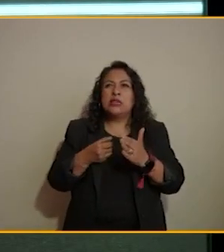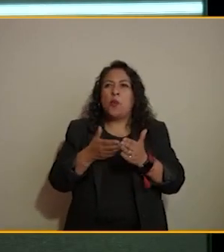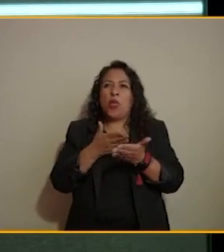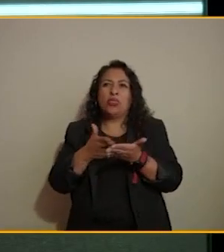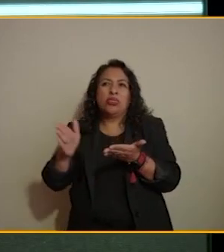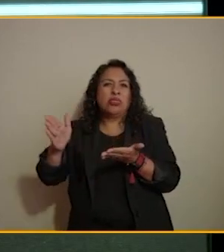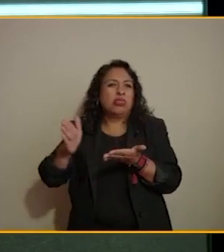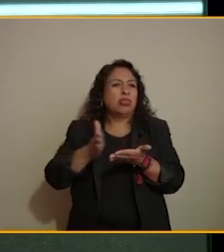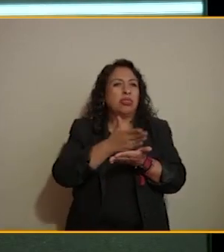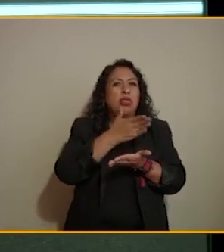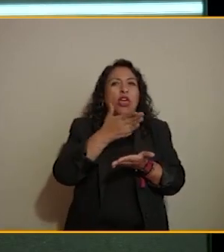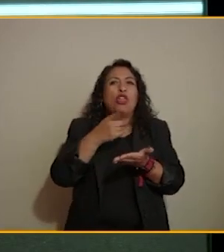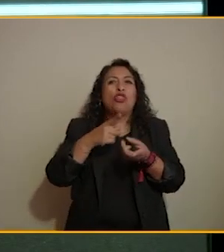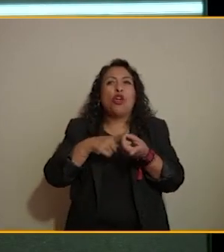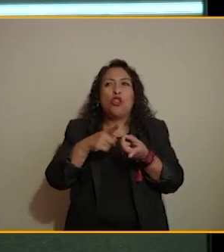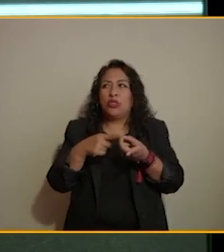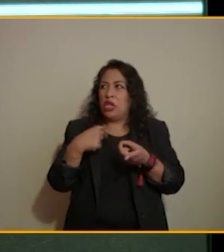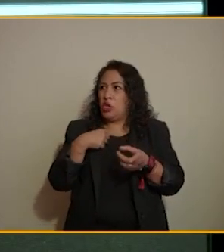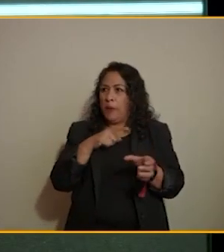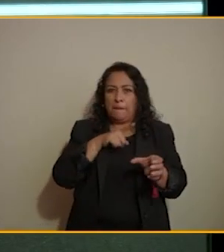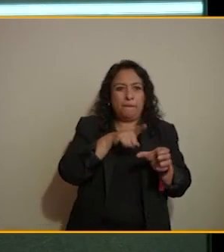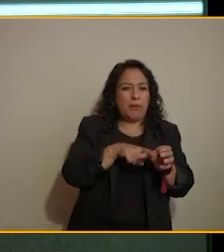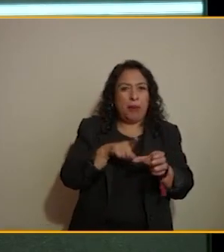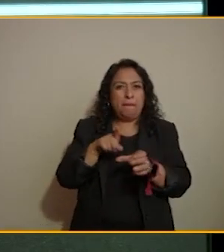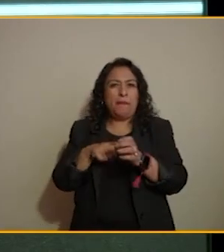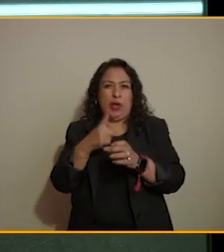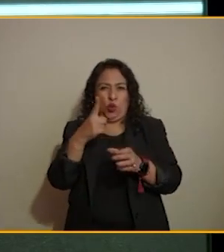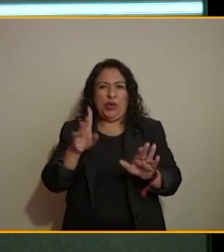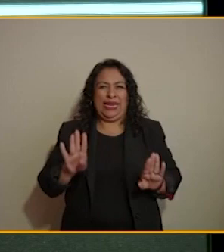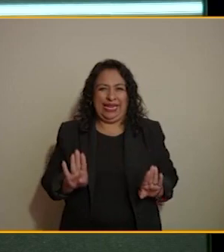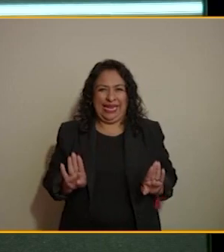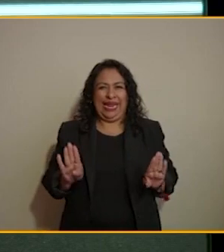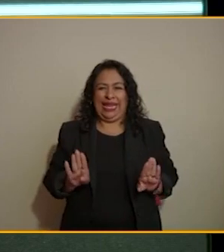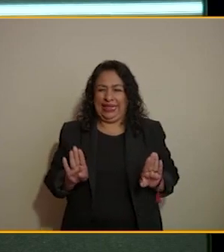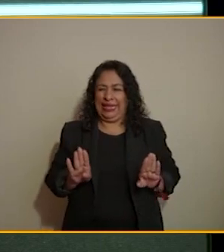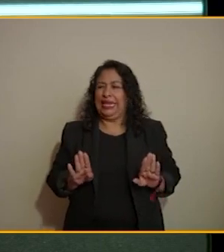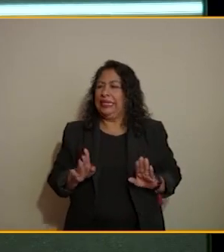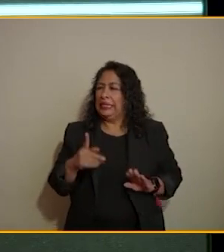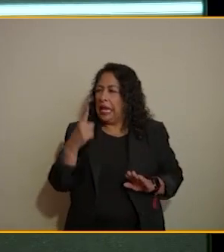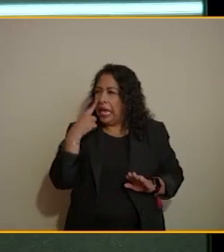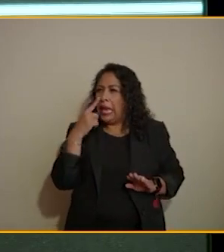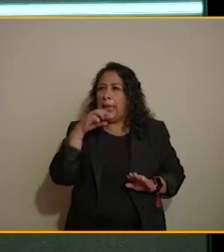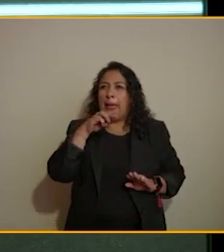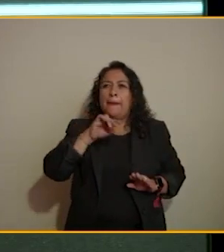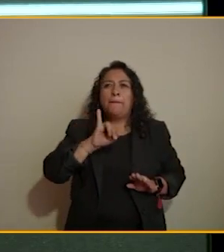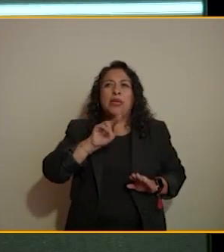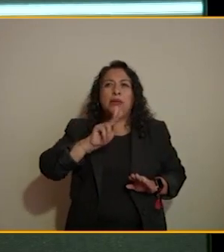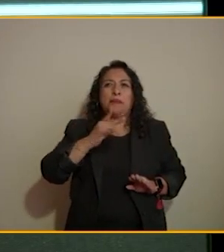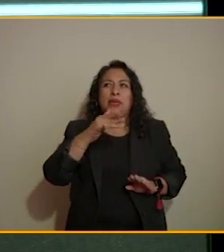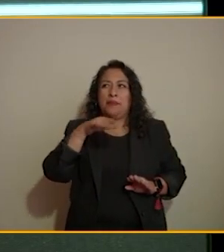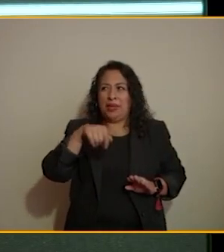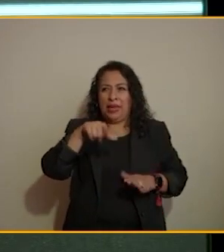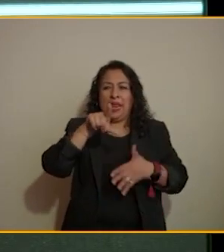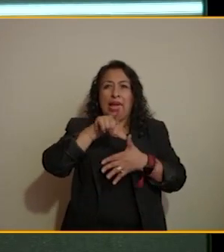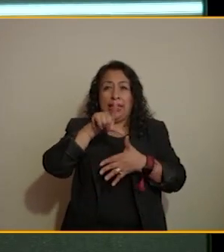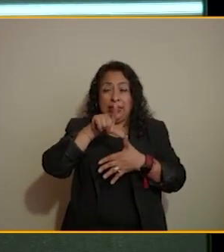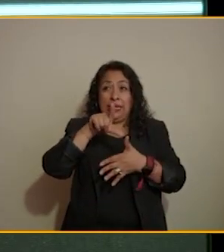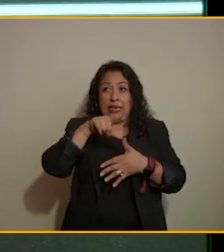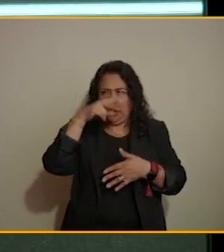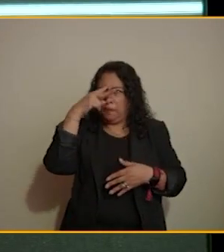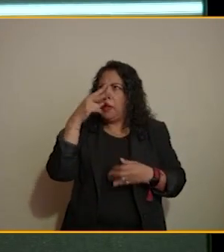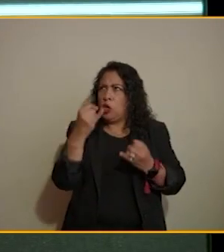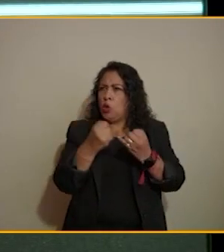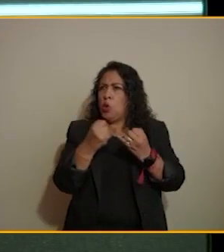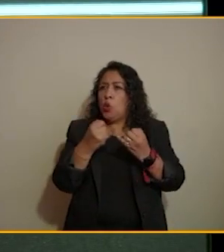estratificación porque una de las características básicas de las MIPYMES en América Latina, en México